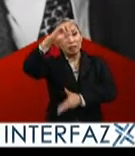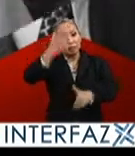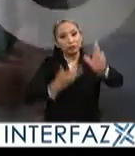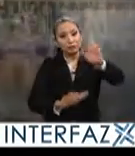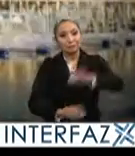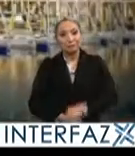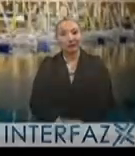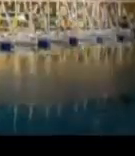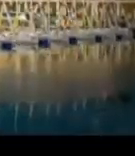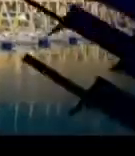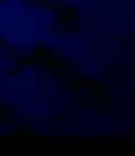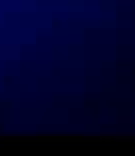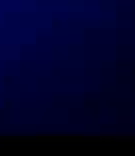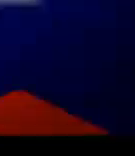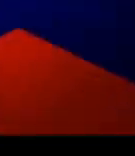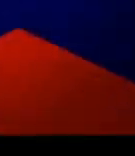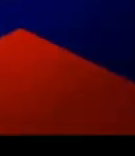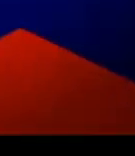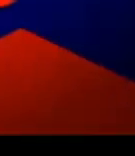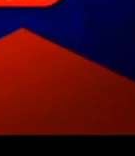revolución.